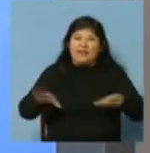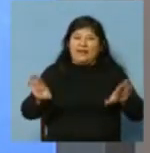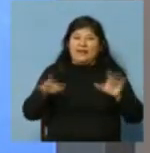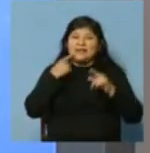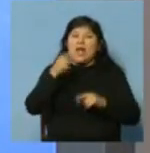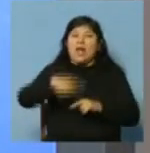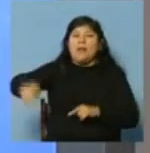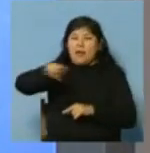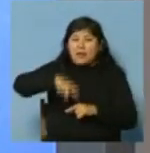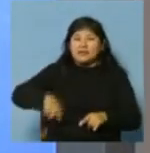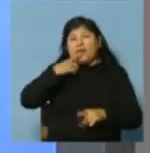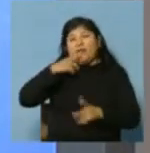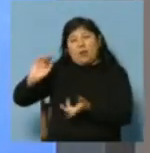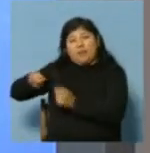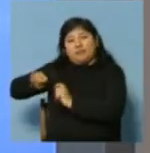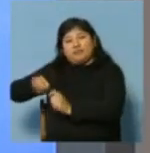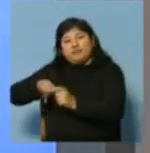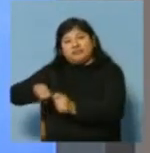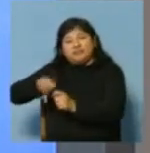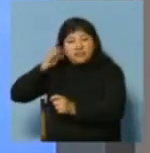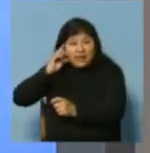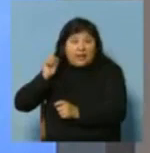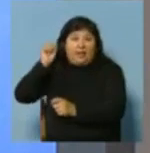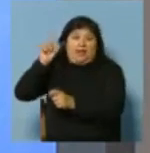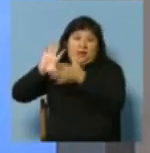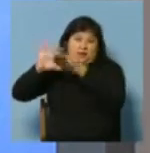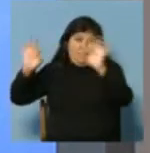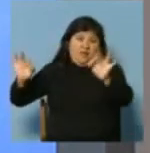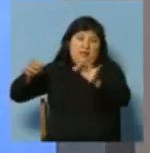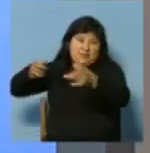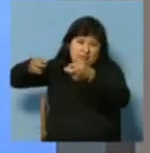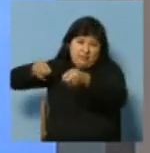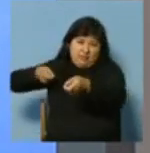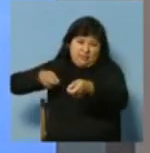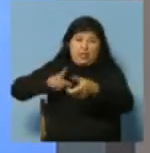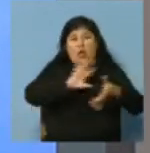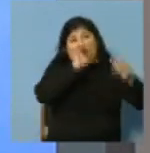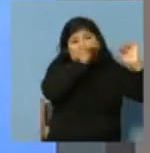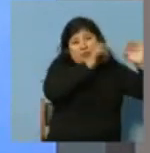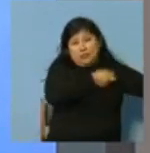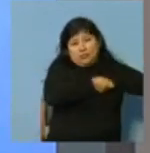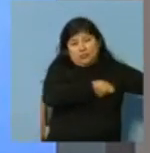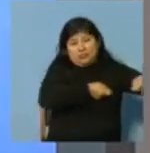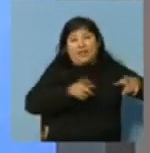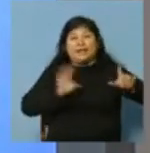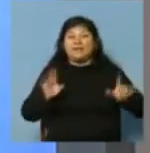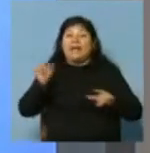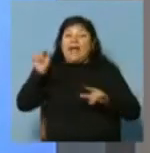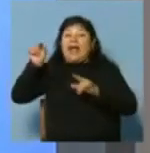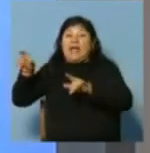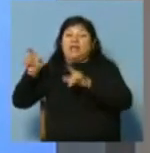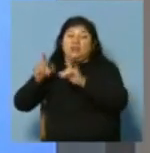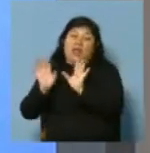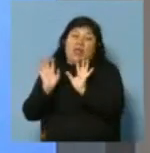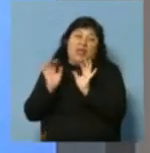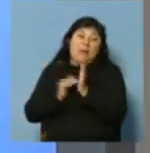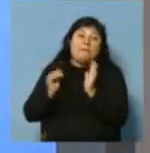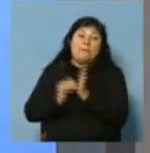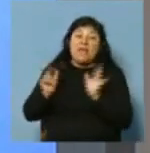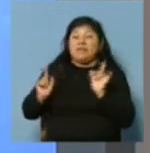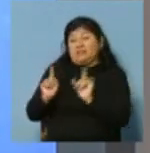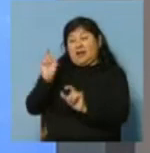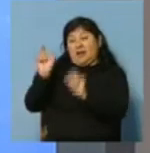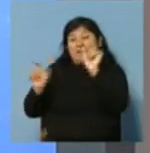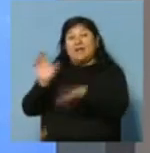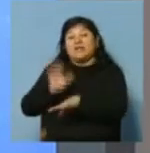consignas las consignas son frases que pueden tener una validez en un contexto determinado pero no en todos los